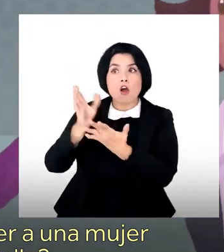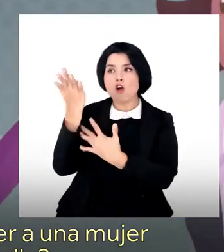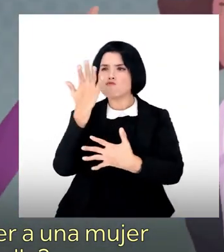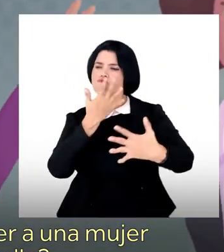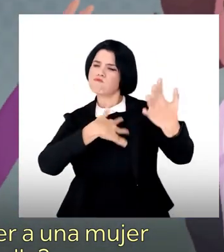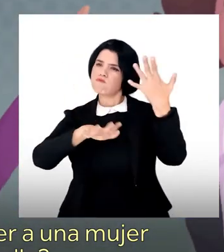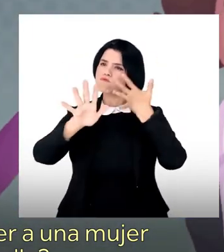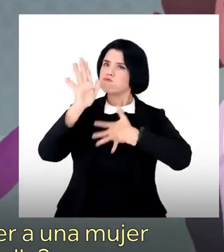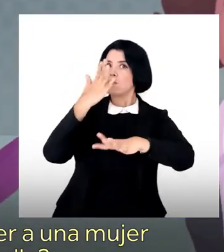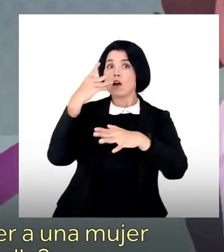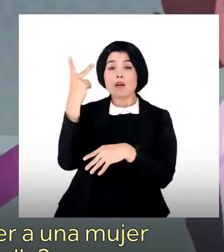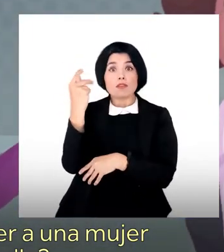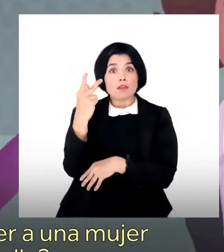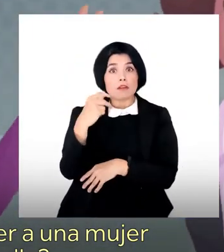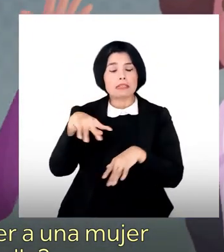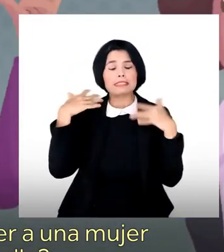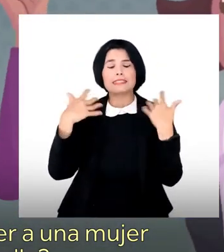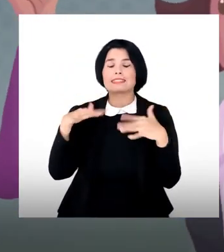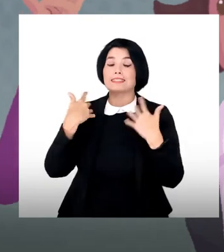pantalla?